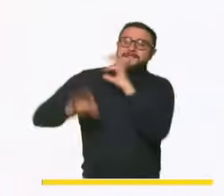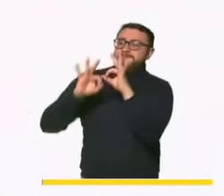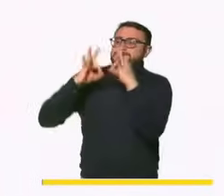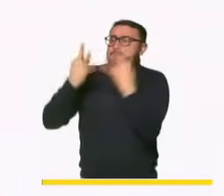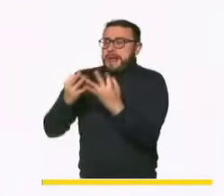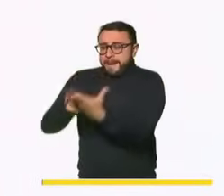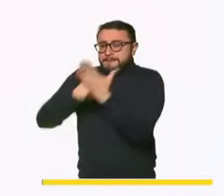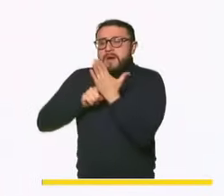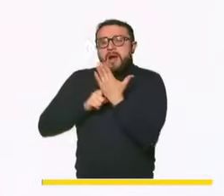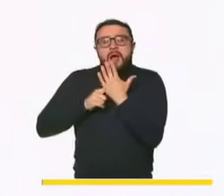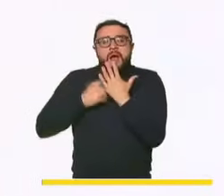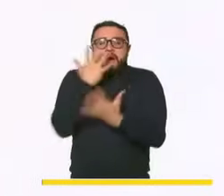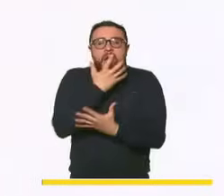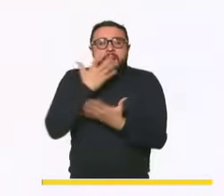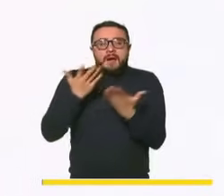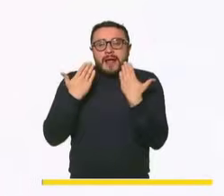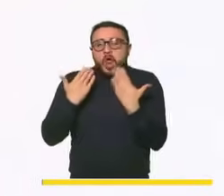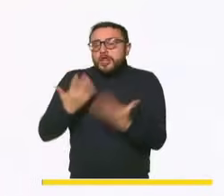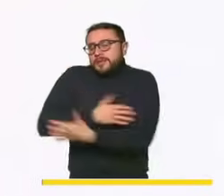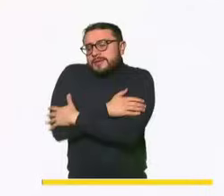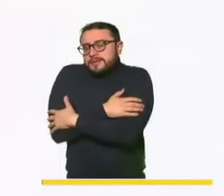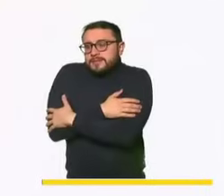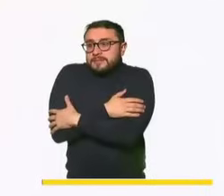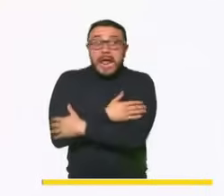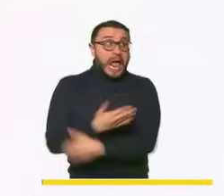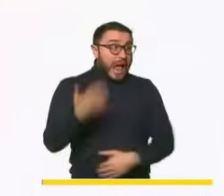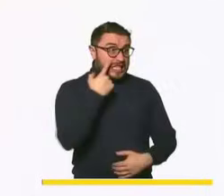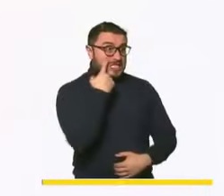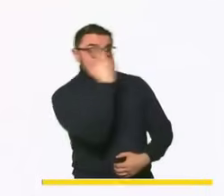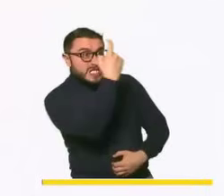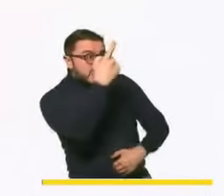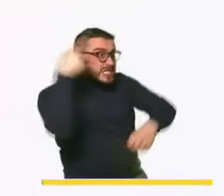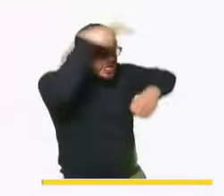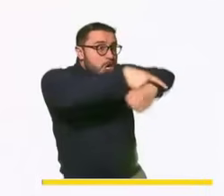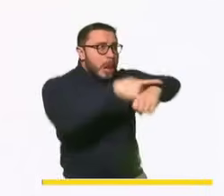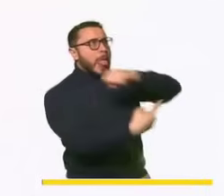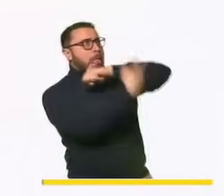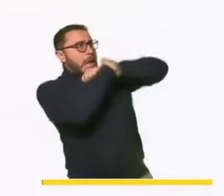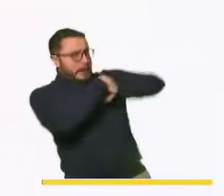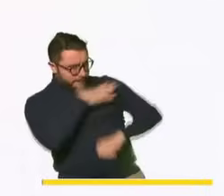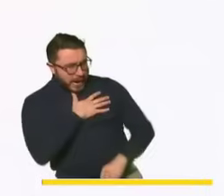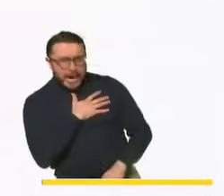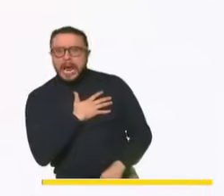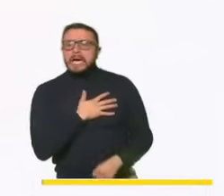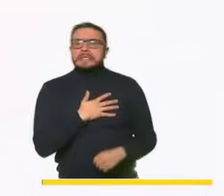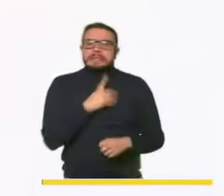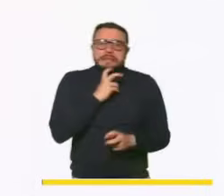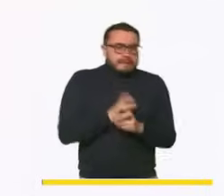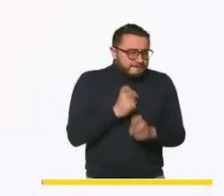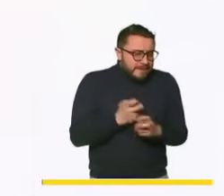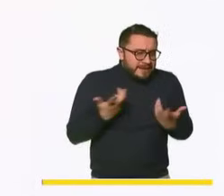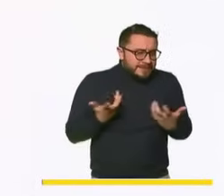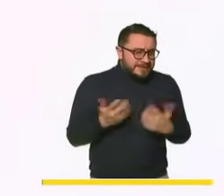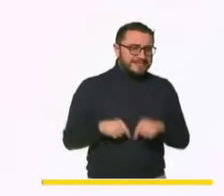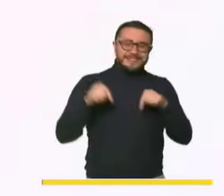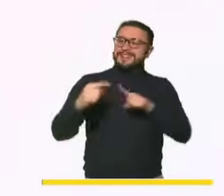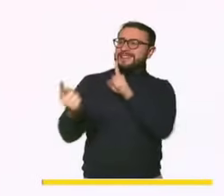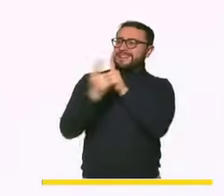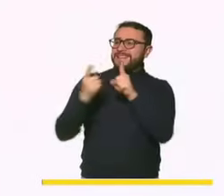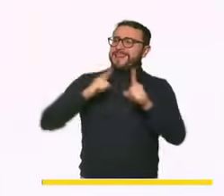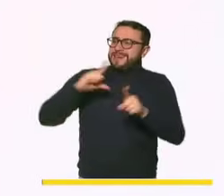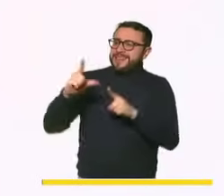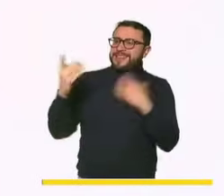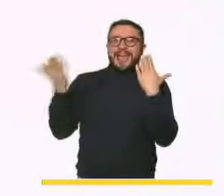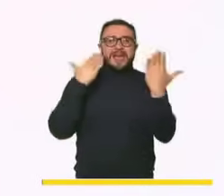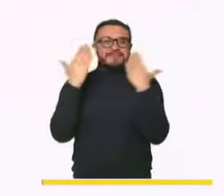familia, en días que eran de persecución, muy difíciles. Aquí hablaba con dirigentes